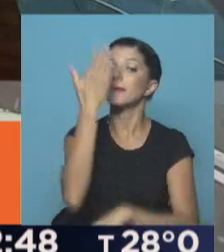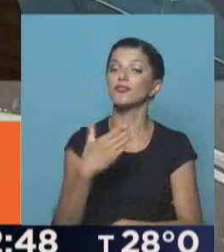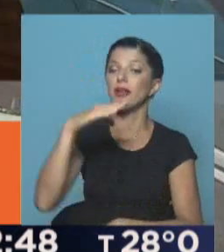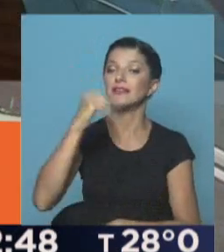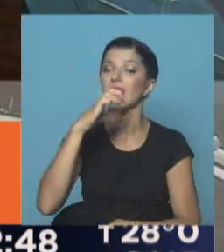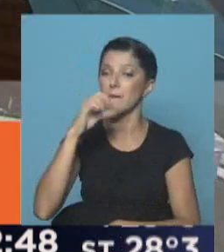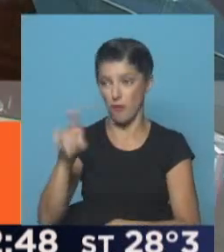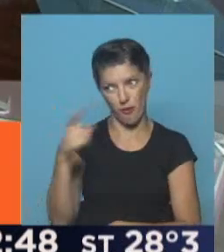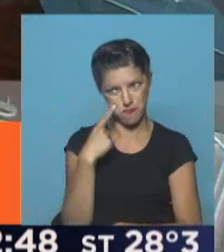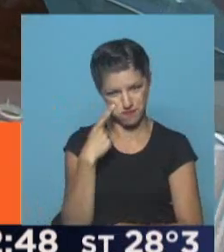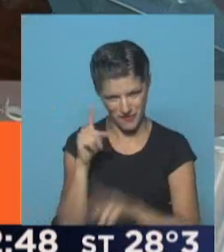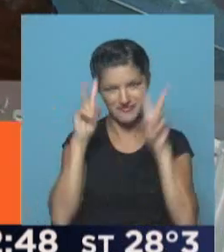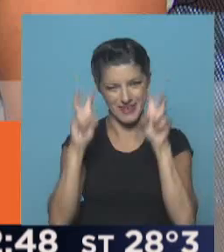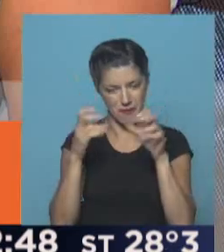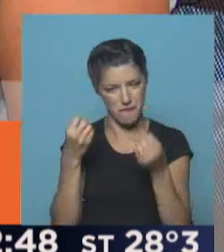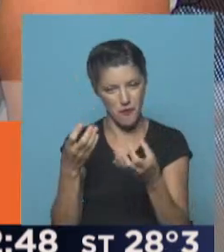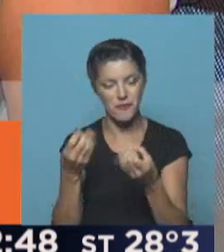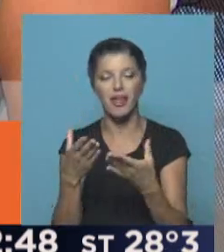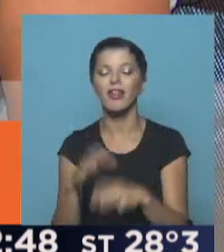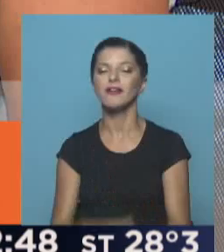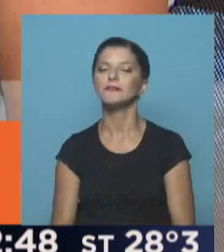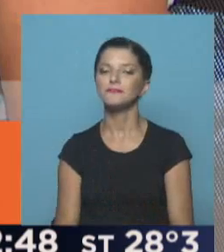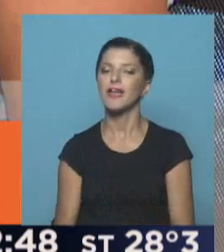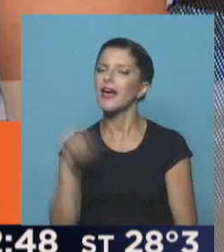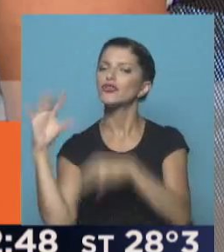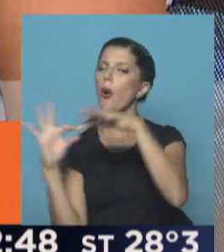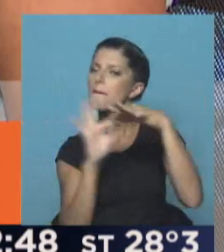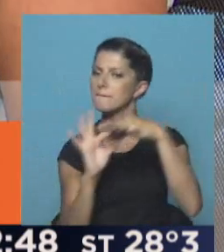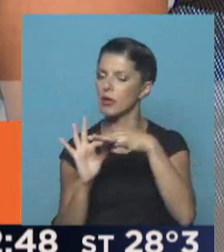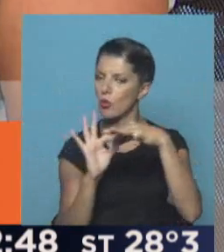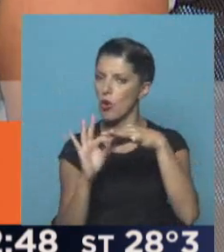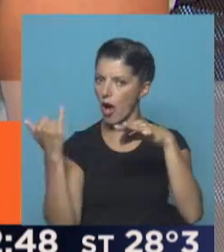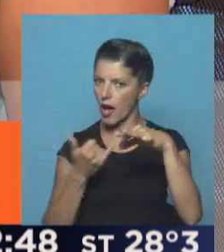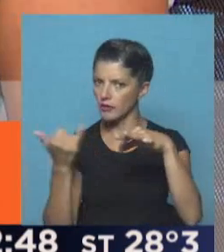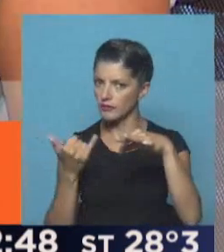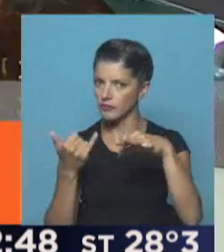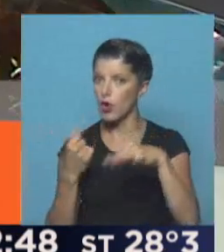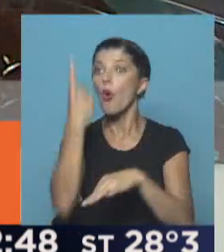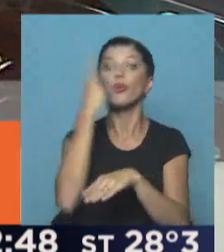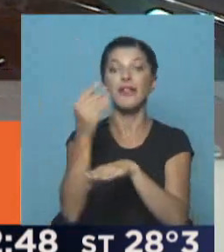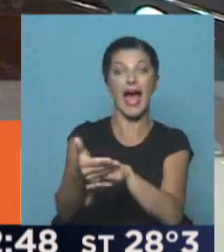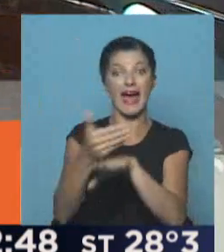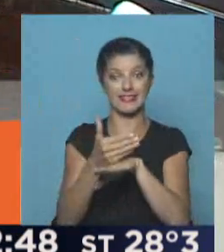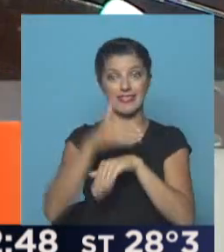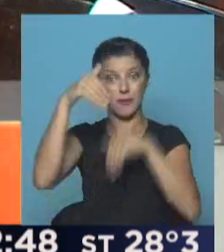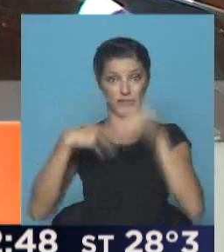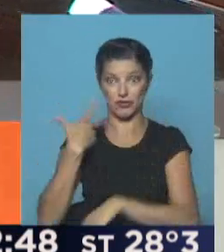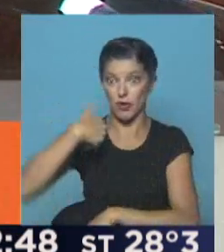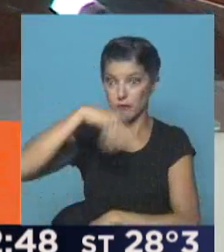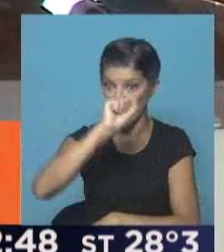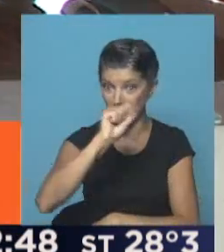dominás perfectamente, ¿tiene alguna relación con este...? La extradición un día antes de la asunción, claro.